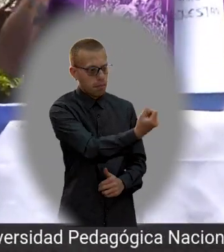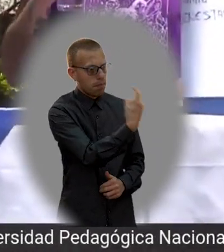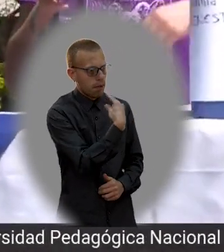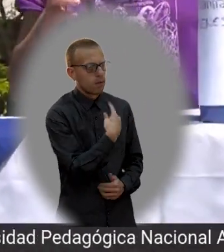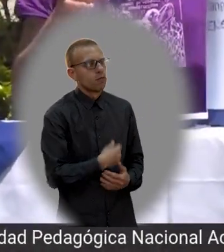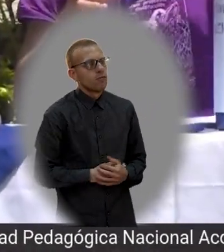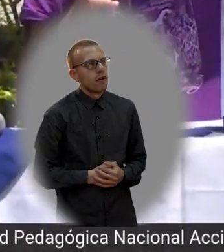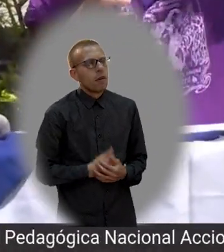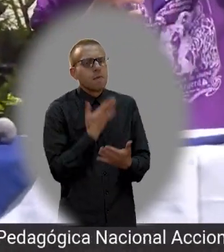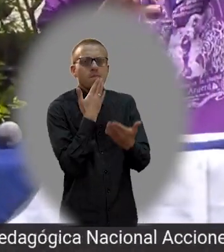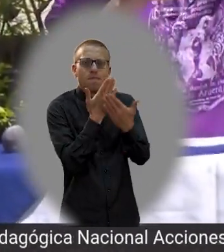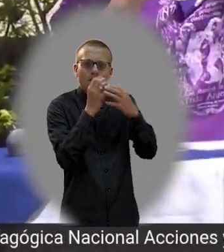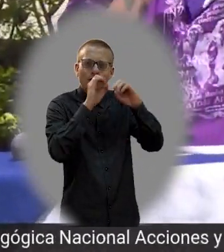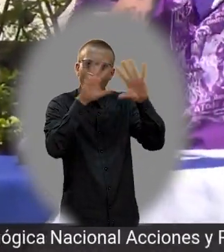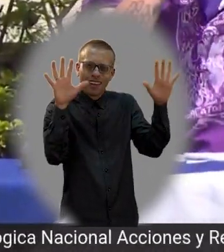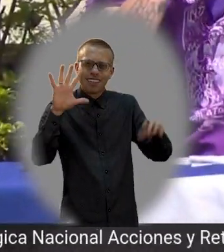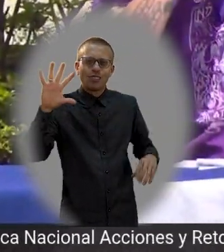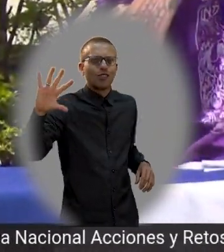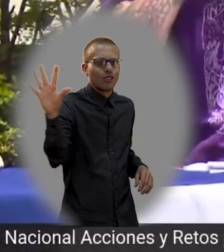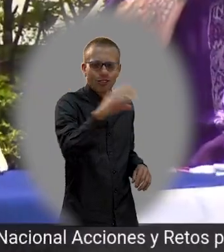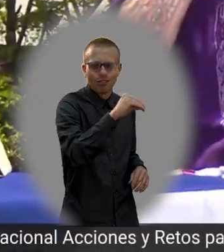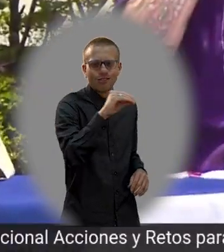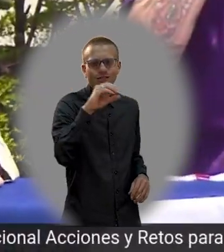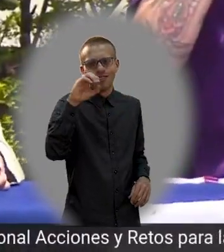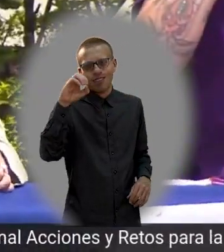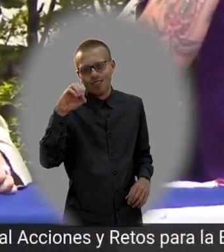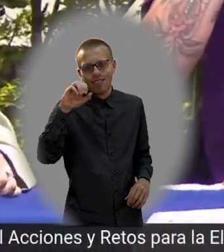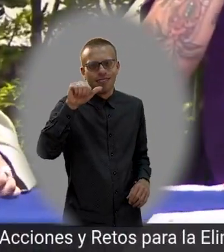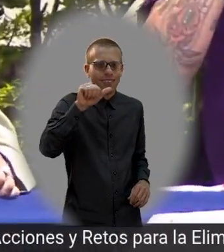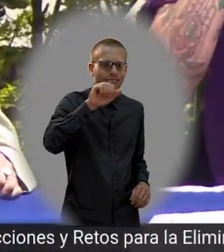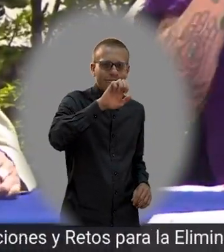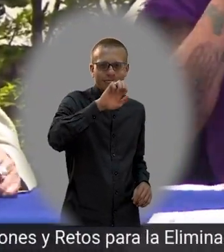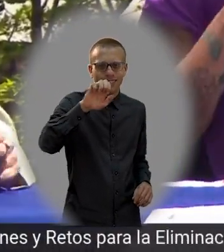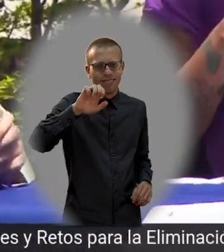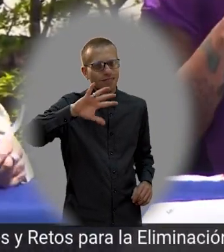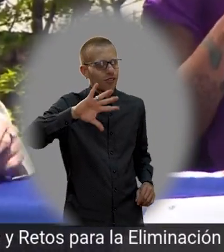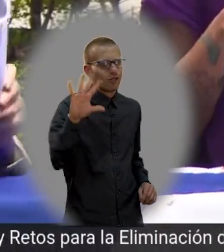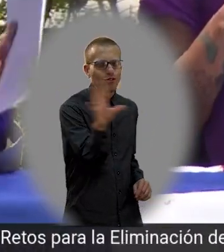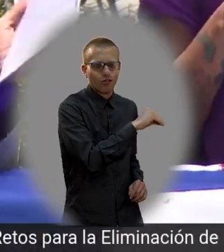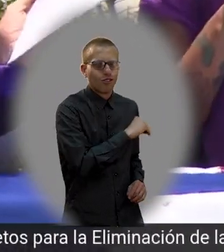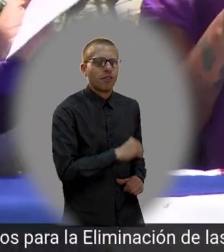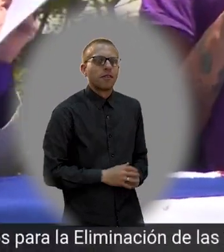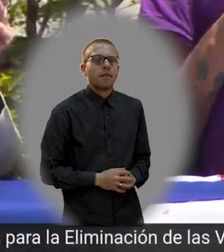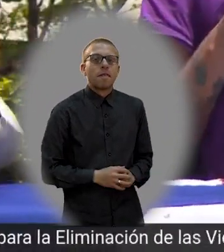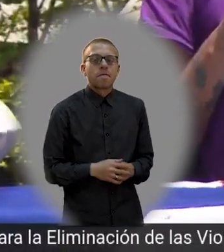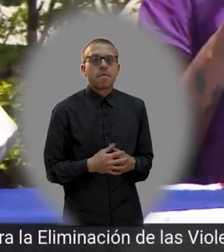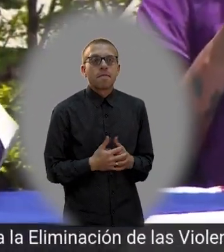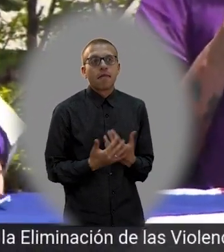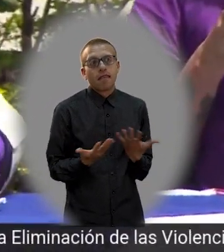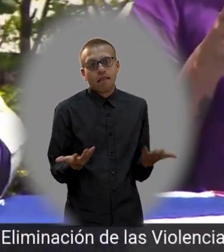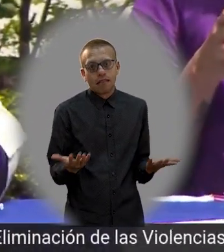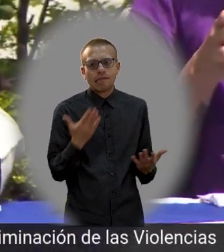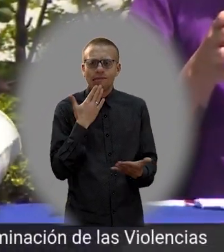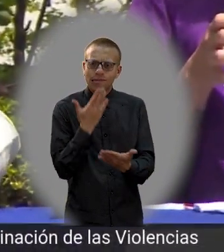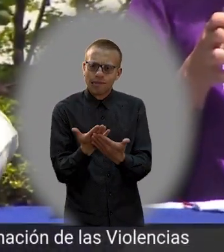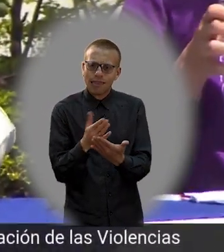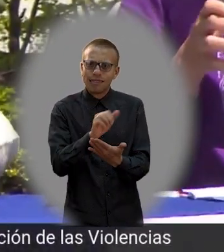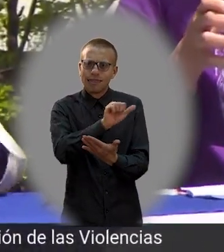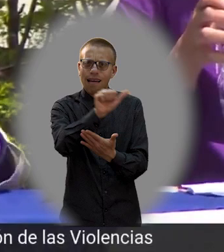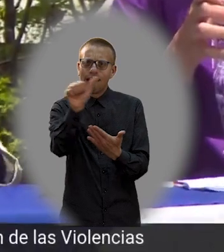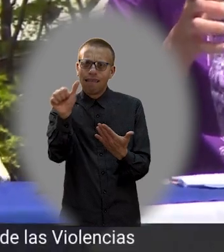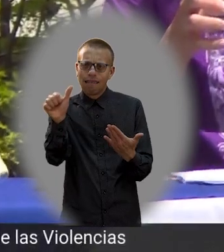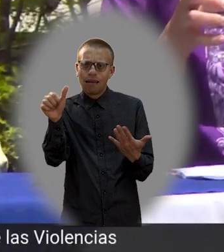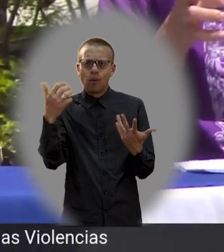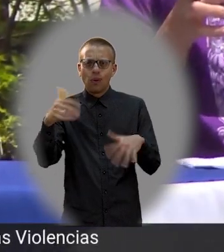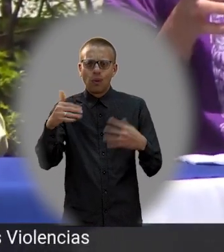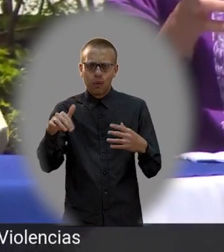a todes. Es un gusto estar aquí, gracias a estas mujeres que hoy entregan este protocolo que, como